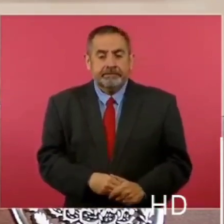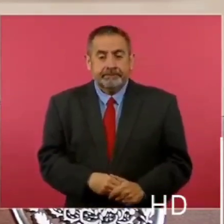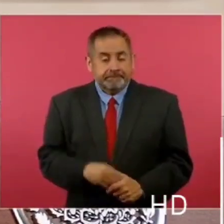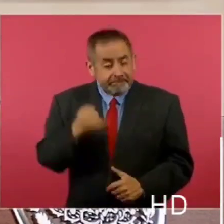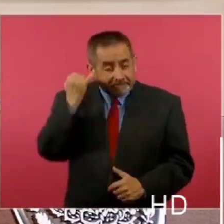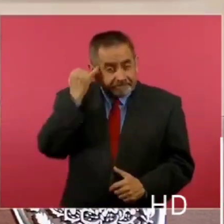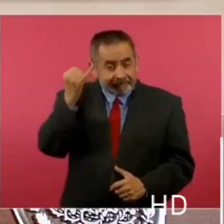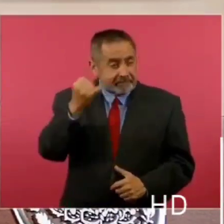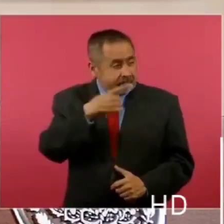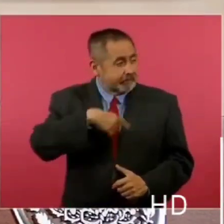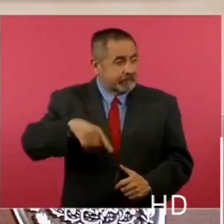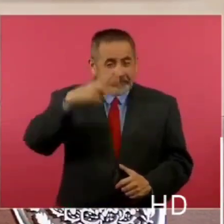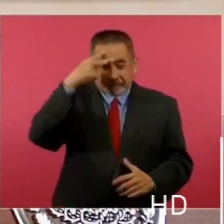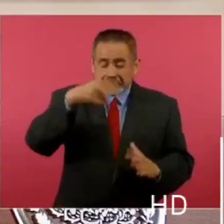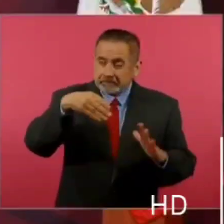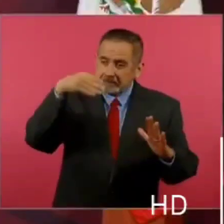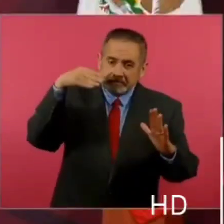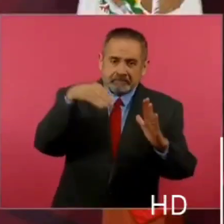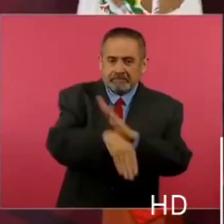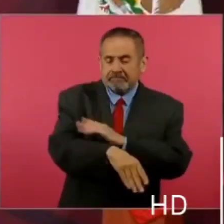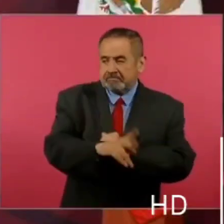¿Cómo estaría México?